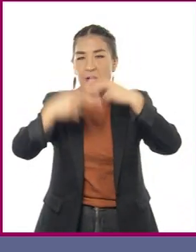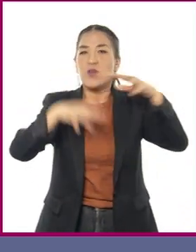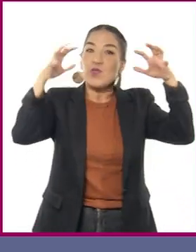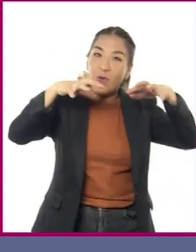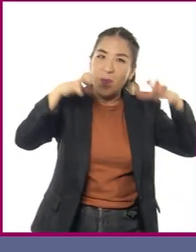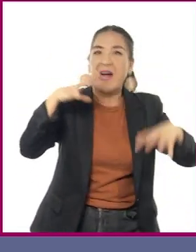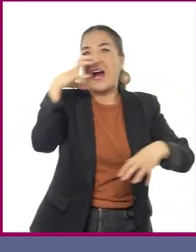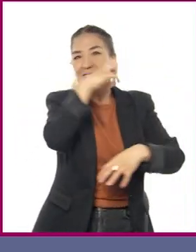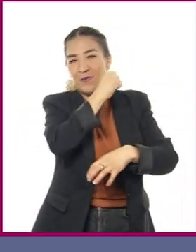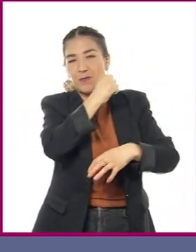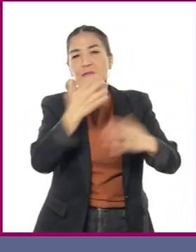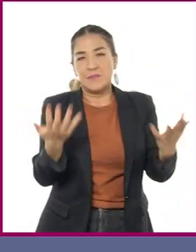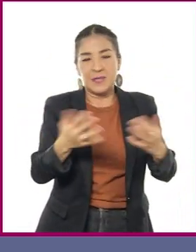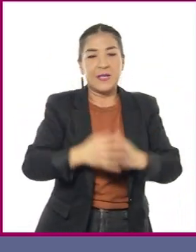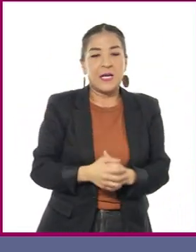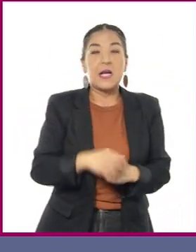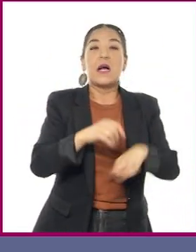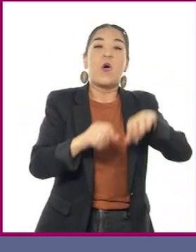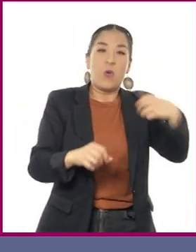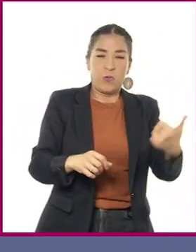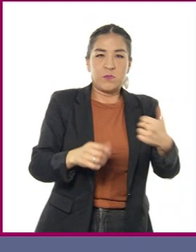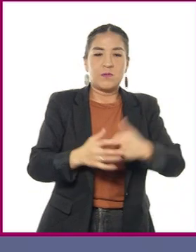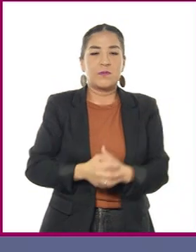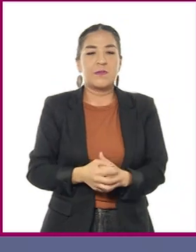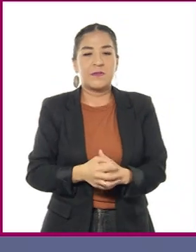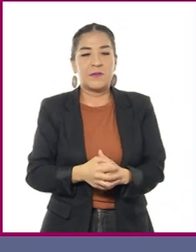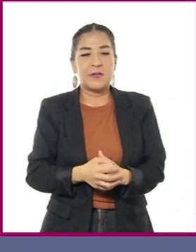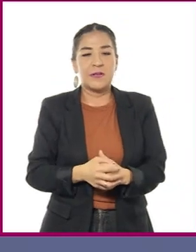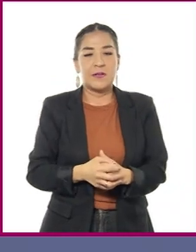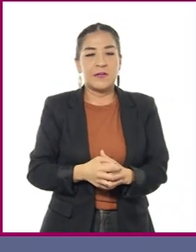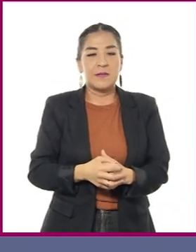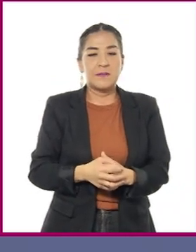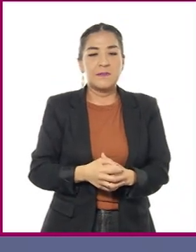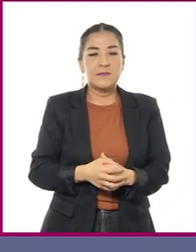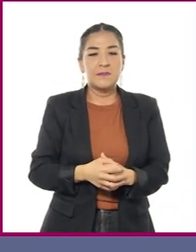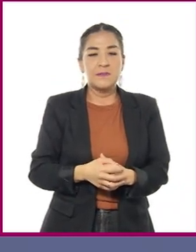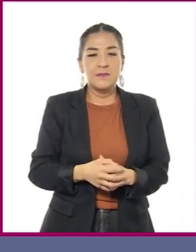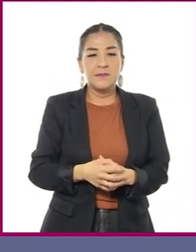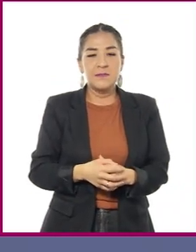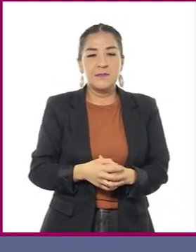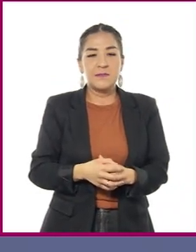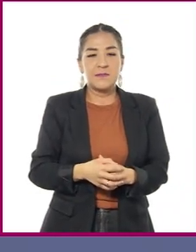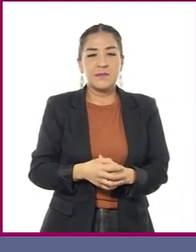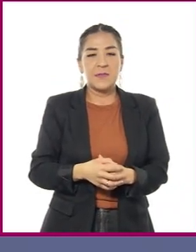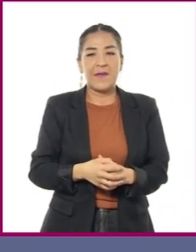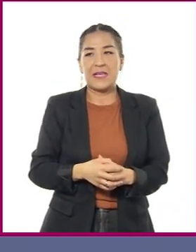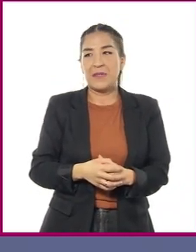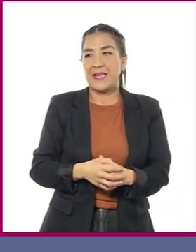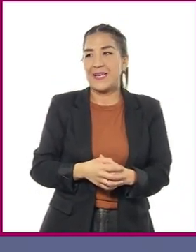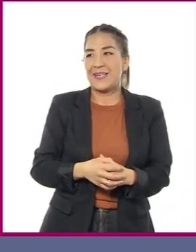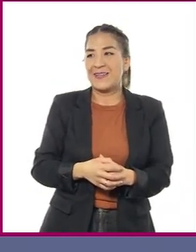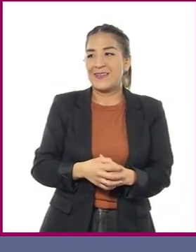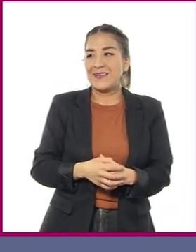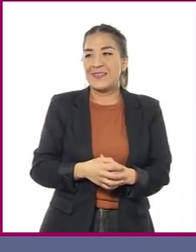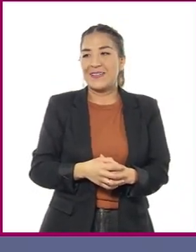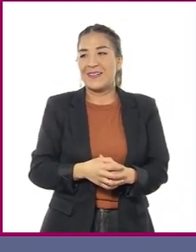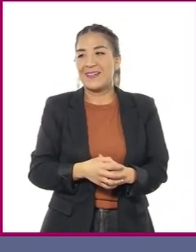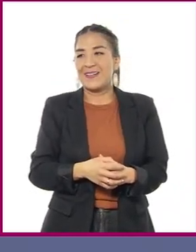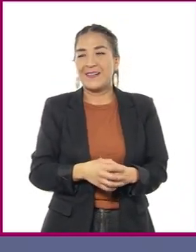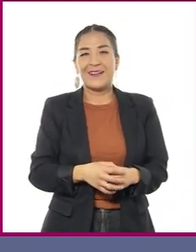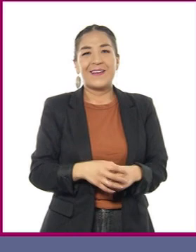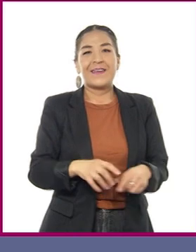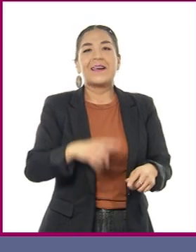o la cantidad de personas que habiten en determinados sitios del mundo.